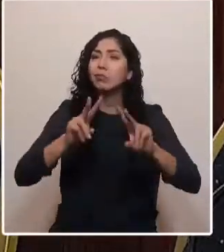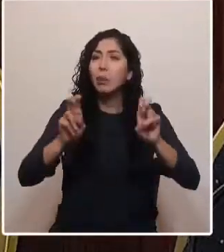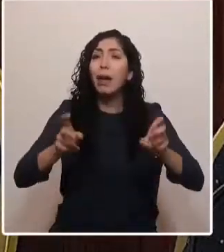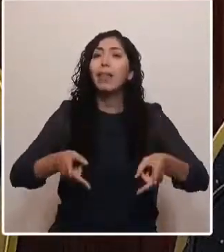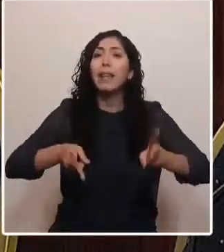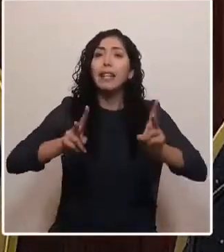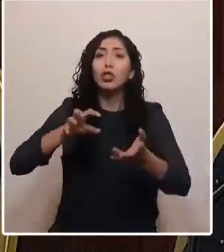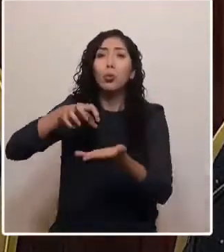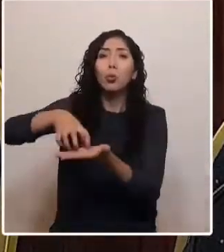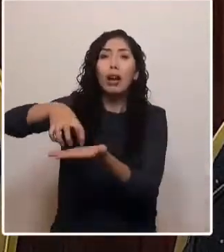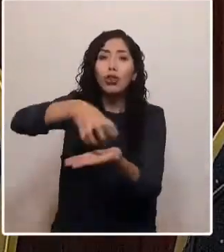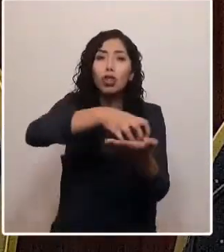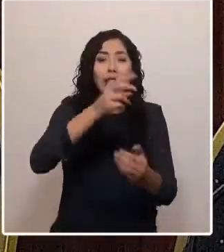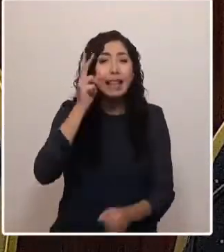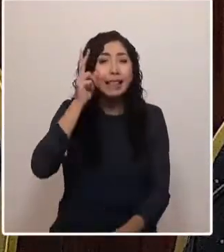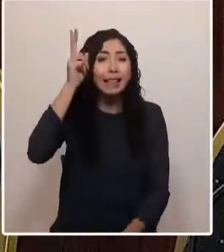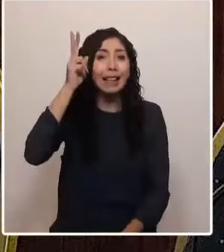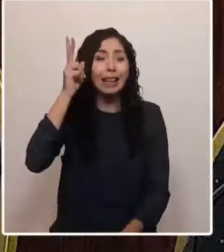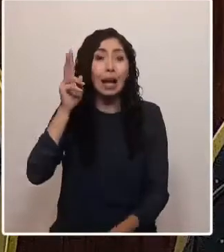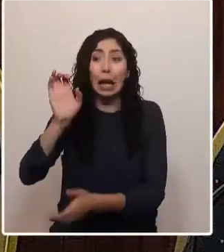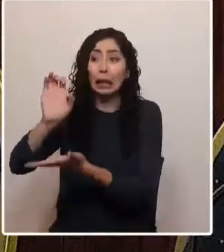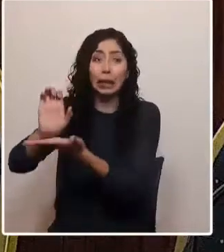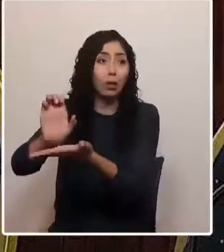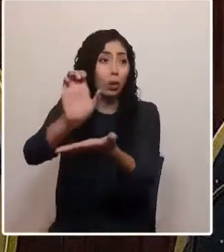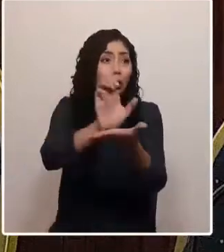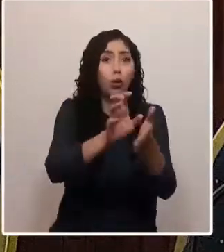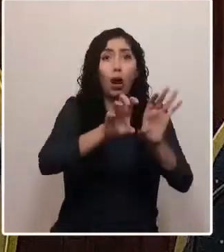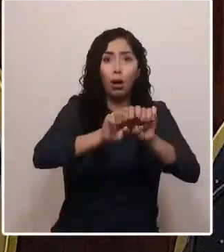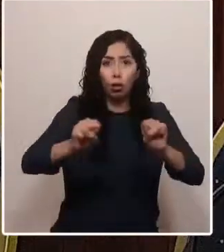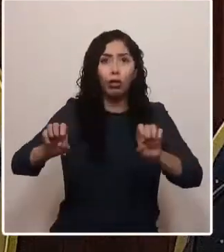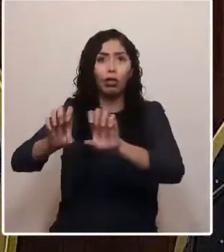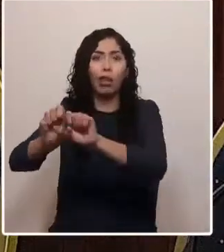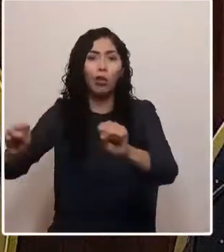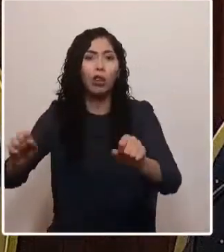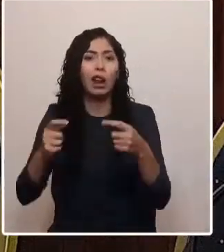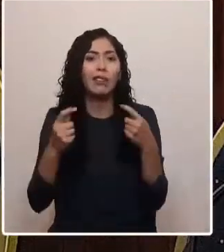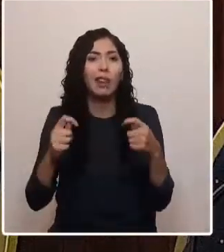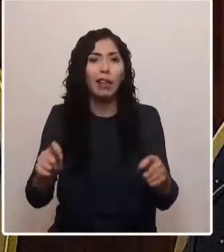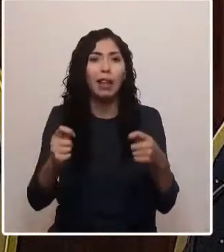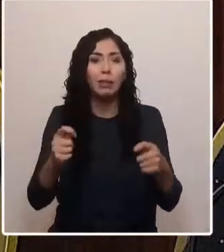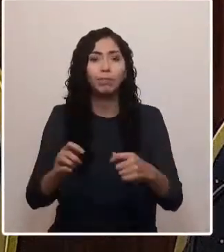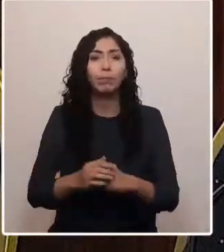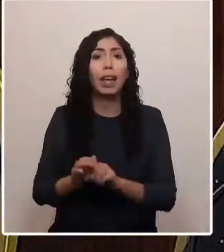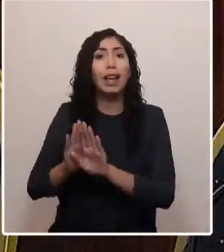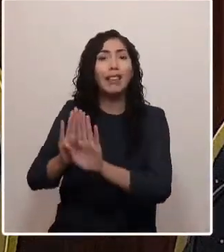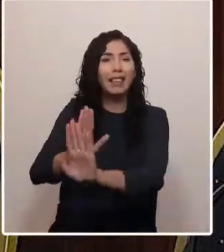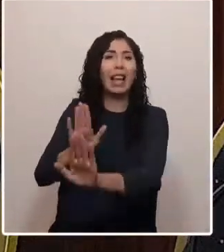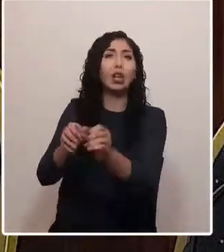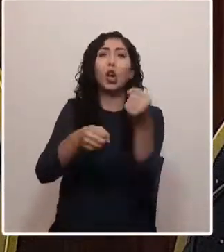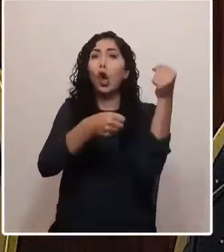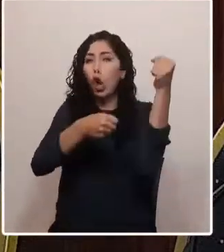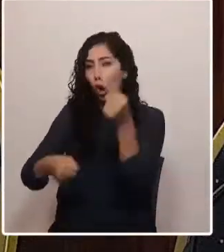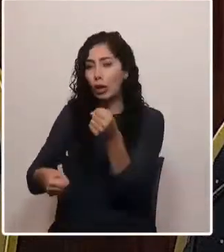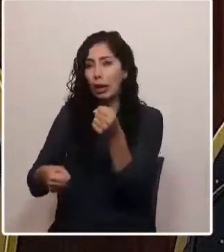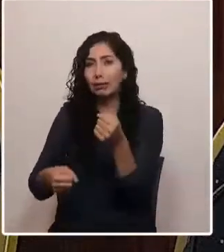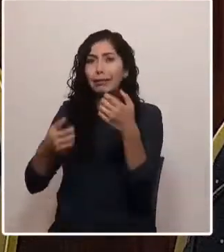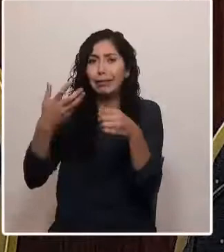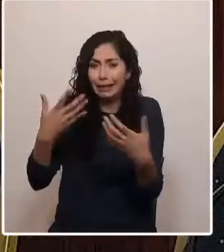indígenas acordados entre estados. Tratan de evitar una oleada colonial que lleva siglos en